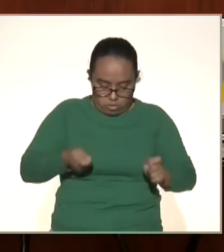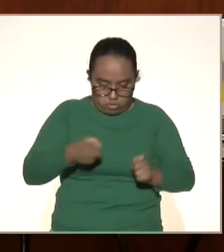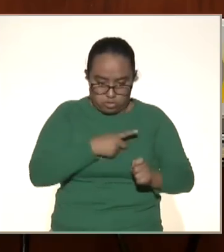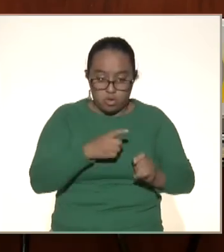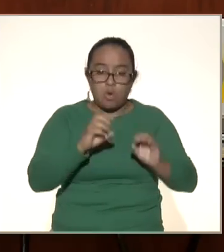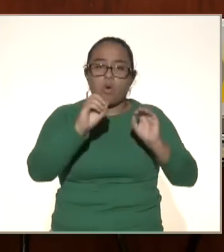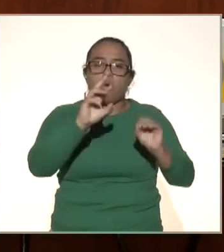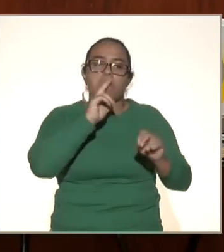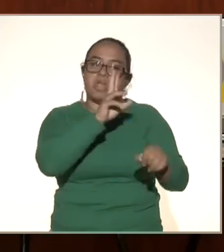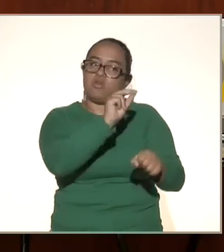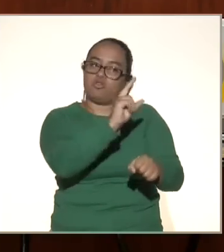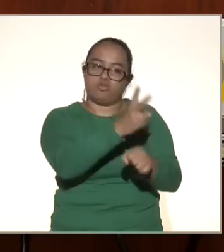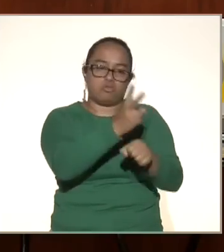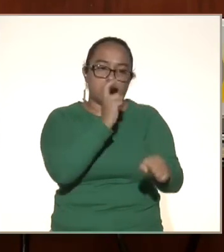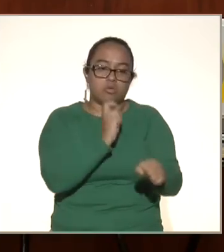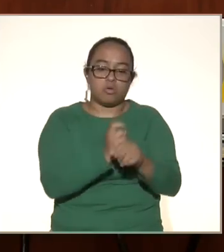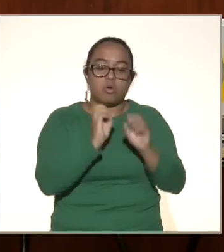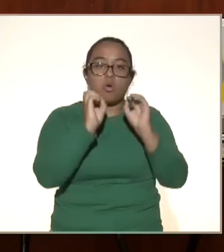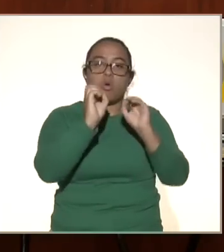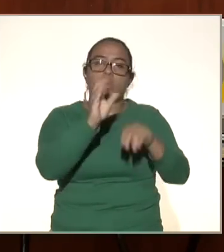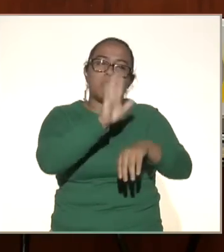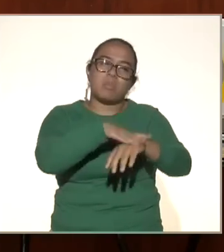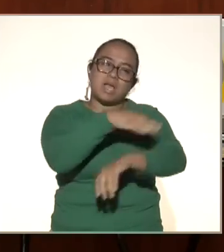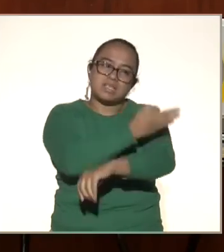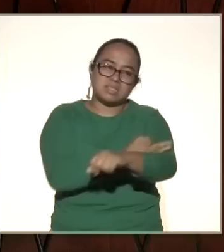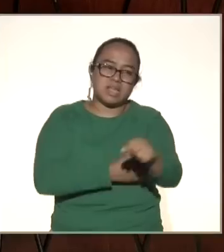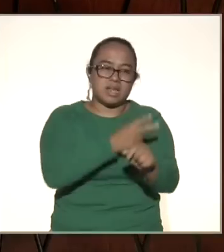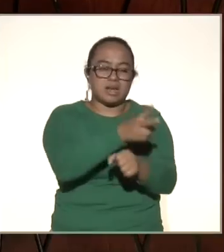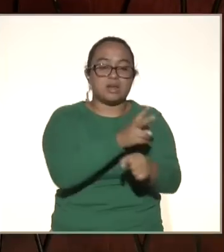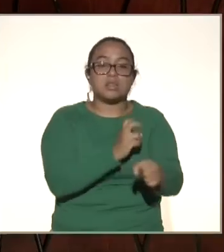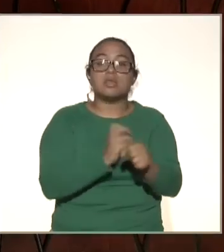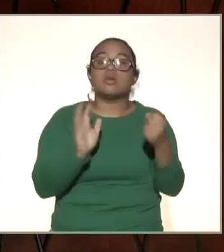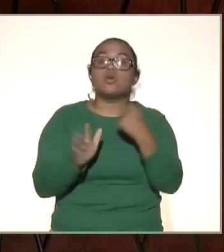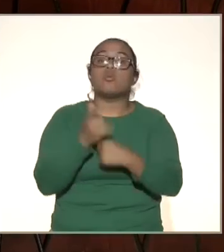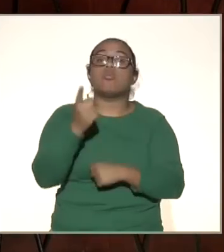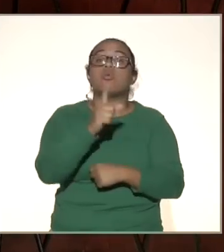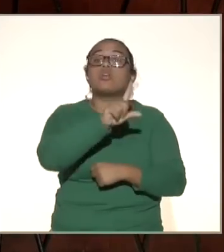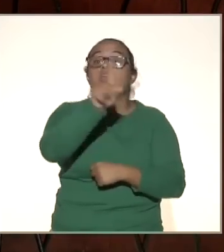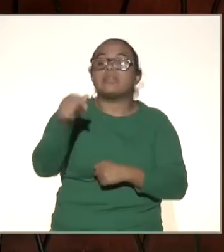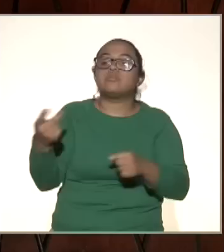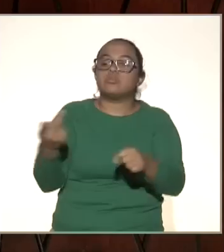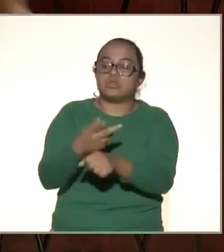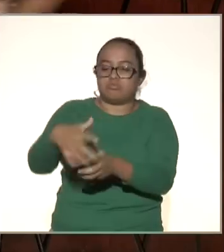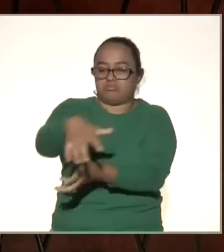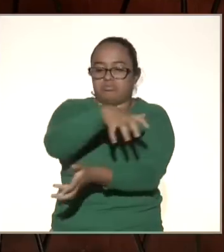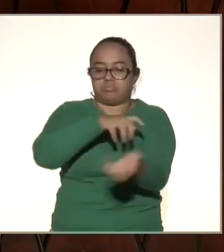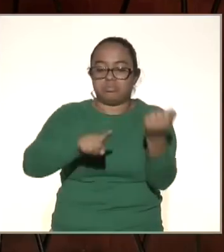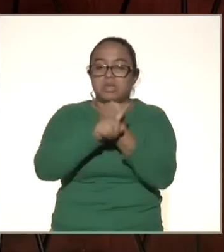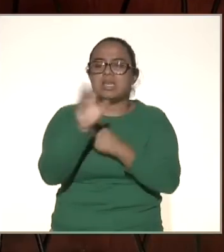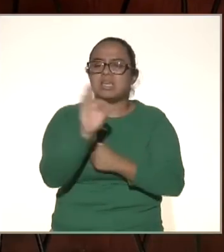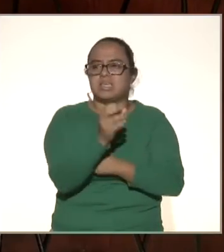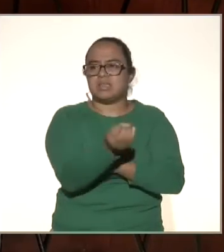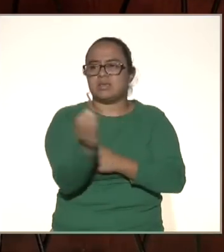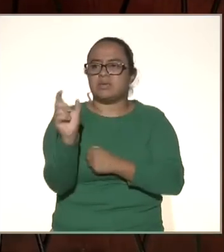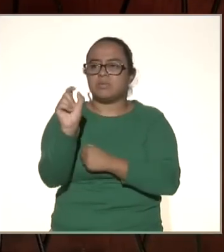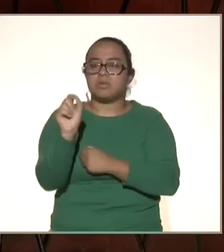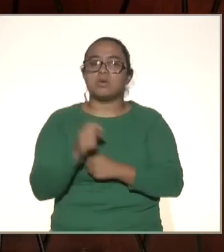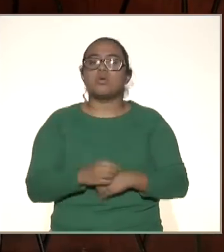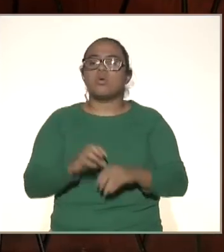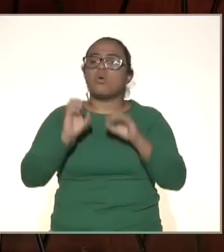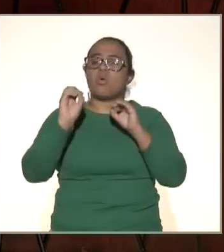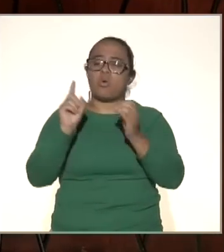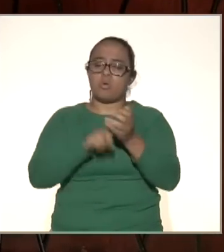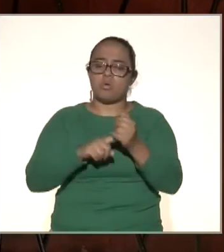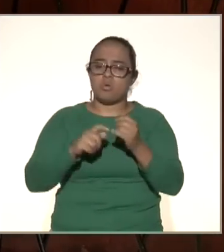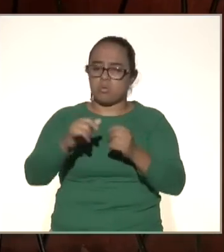no le invites o que le invites más tardecito porque estás afectando a todo un grupo. Digamos o que por son ejemplo, 20. decir, no va a haber alcohol en la reunión.